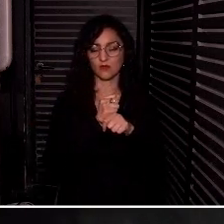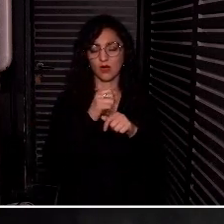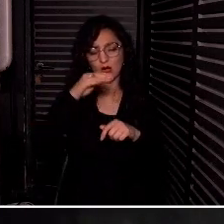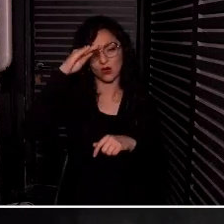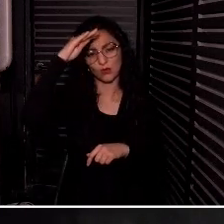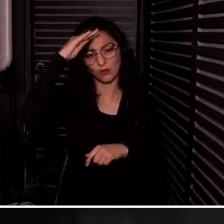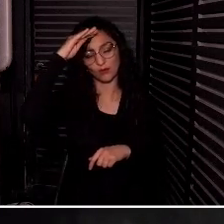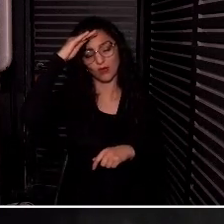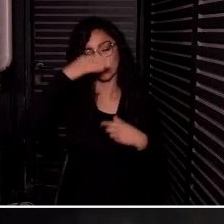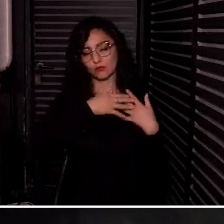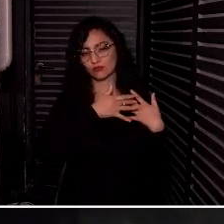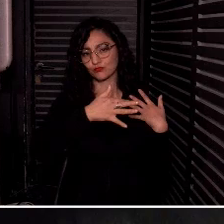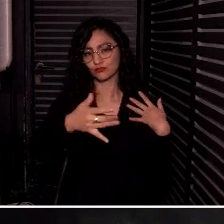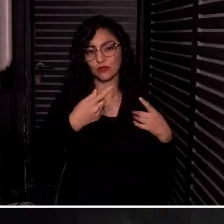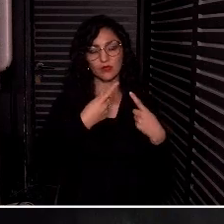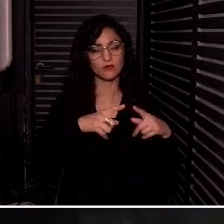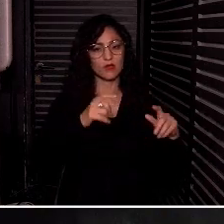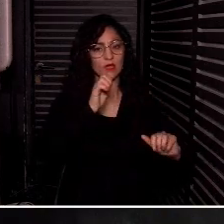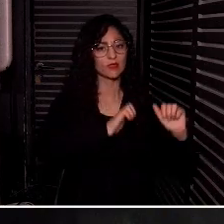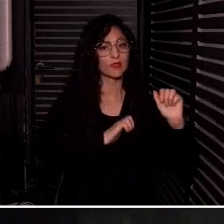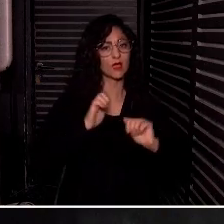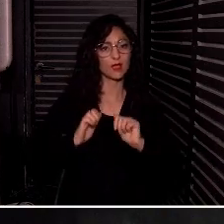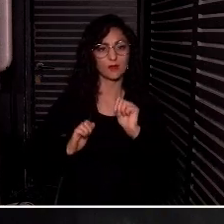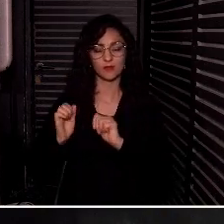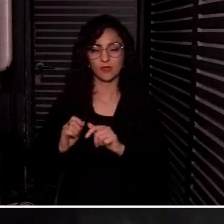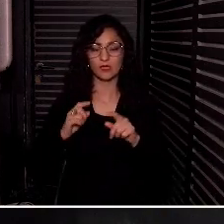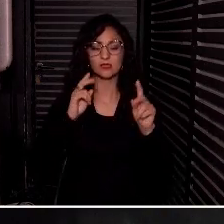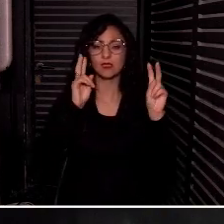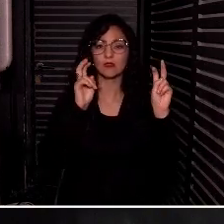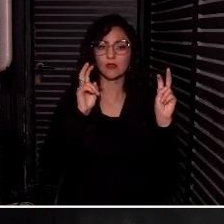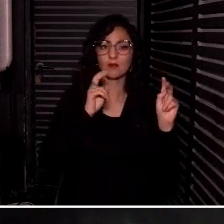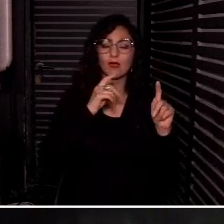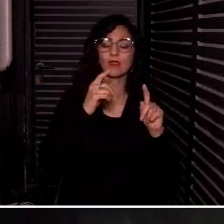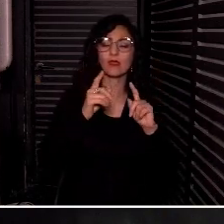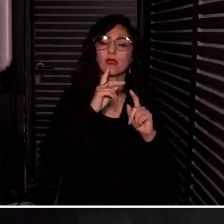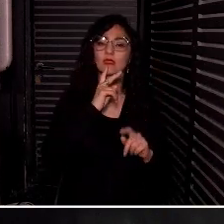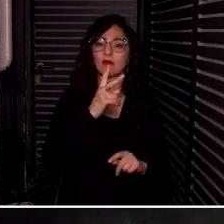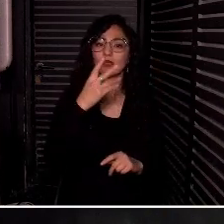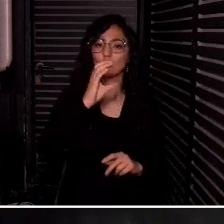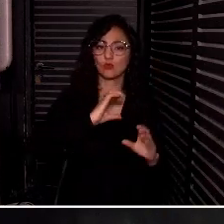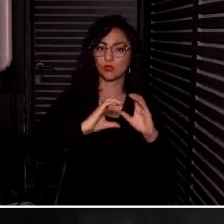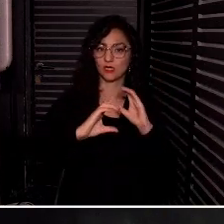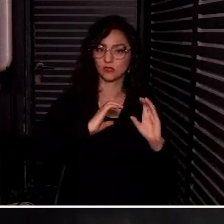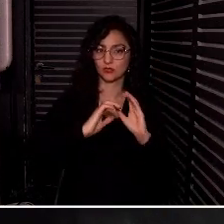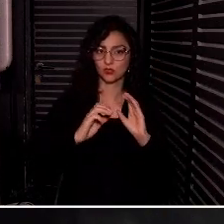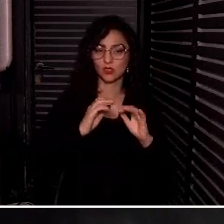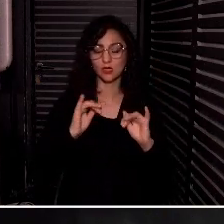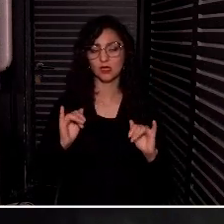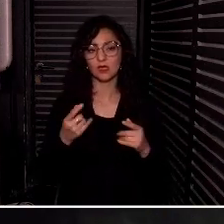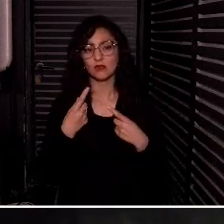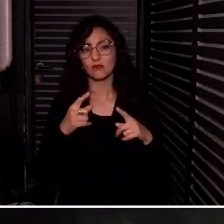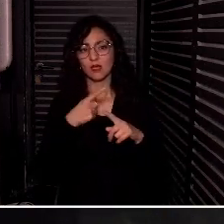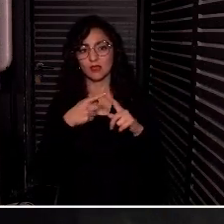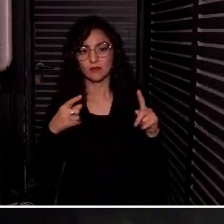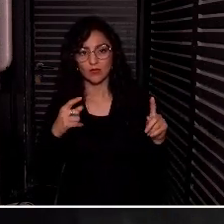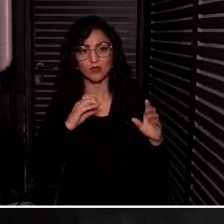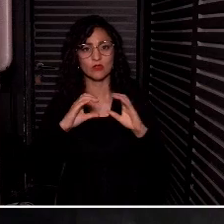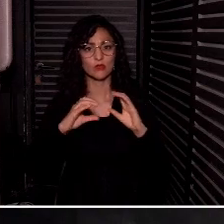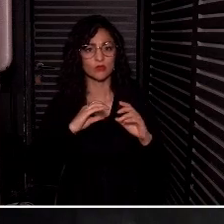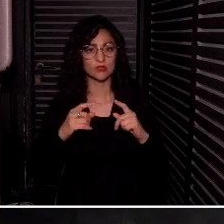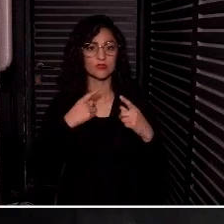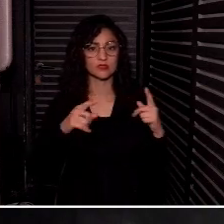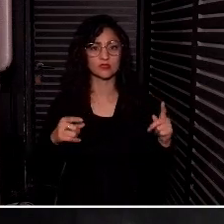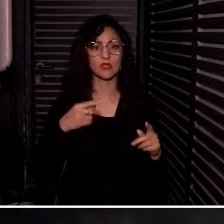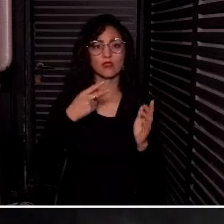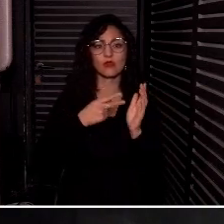experiencia y trayectoria en grandes empresas del sector de las telecomunicaciones entretención y medios entre el 2017 y